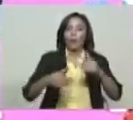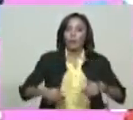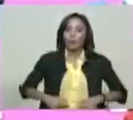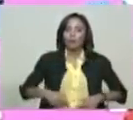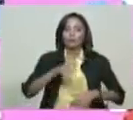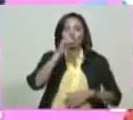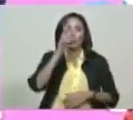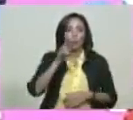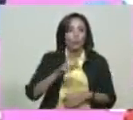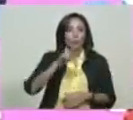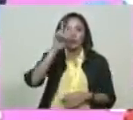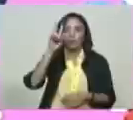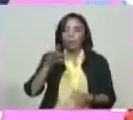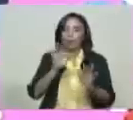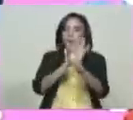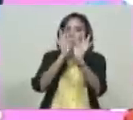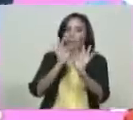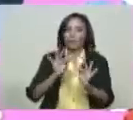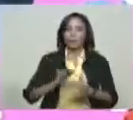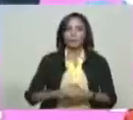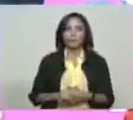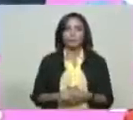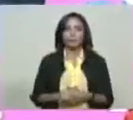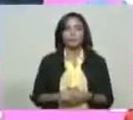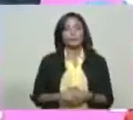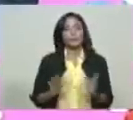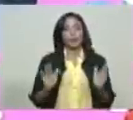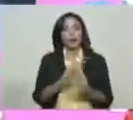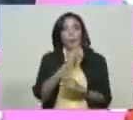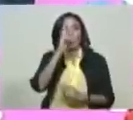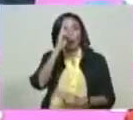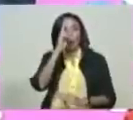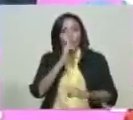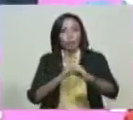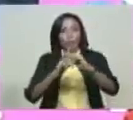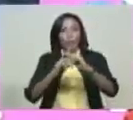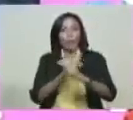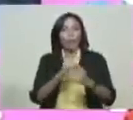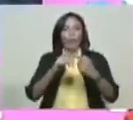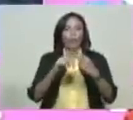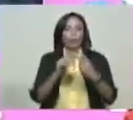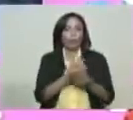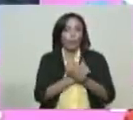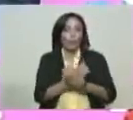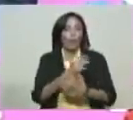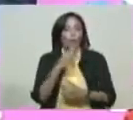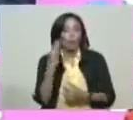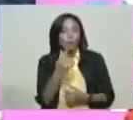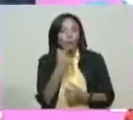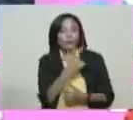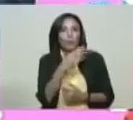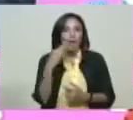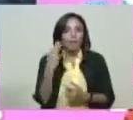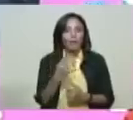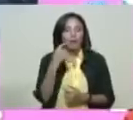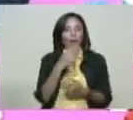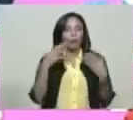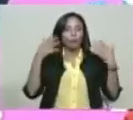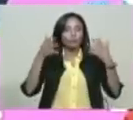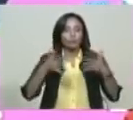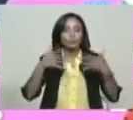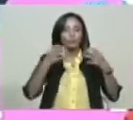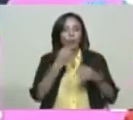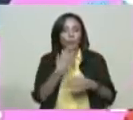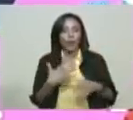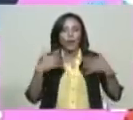diario. Si el esfuerzo diario se hace con honestidad, con organización, con amor, con buena orientación, con